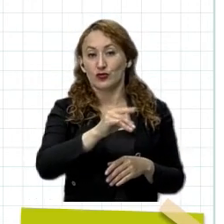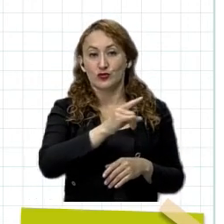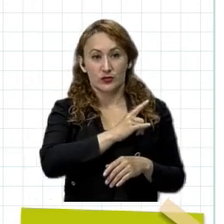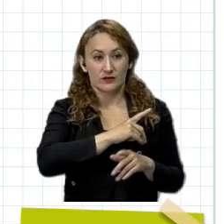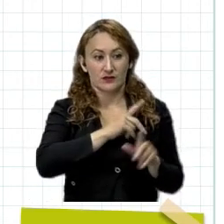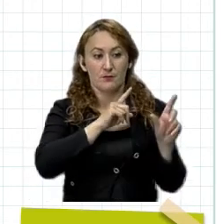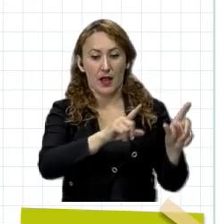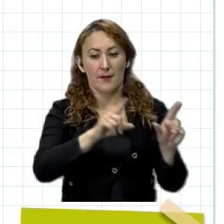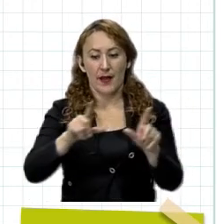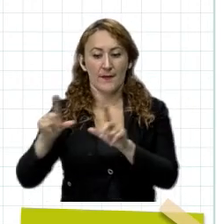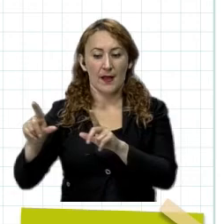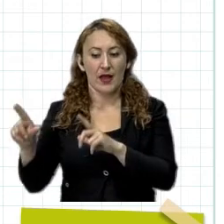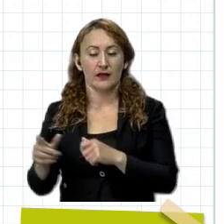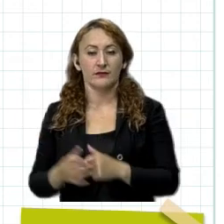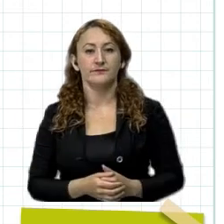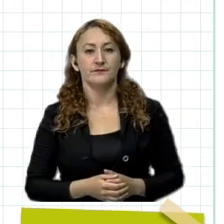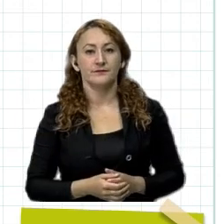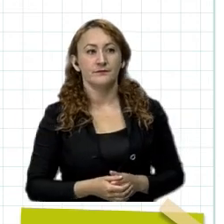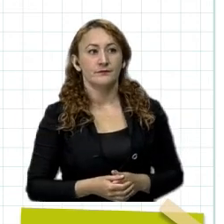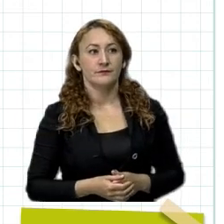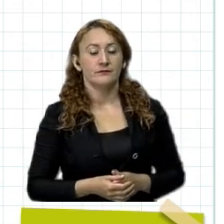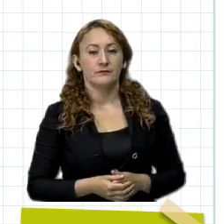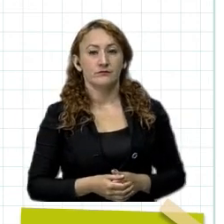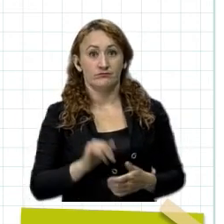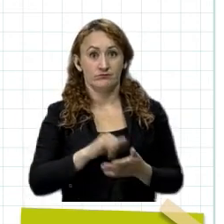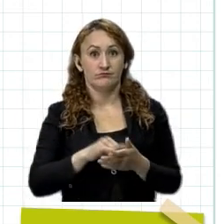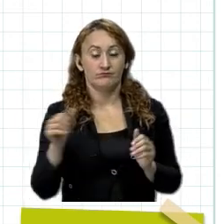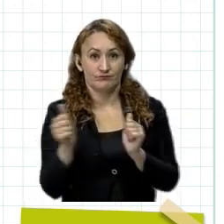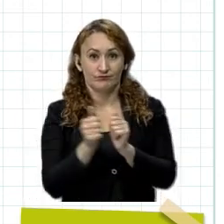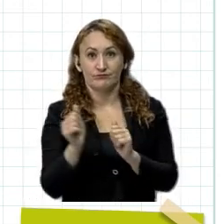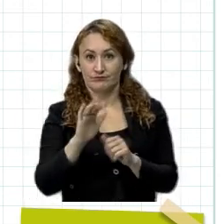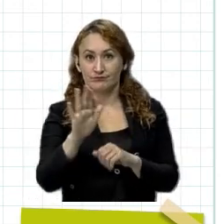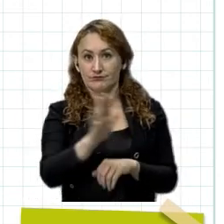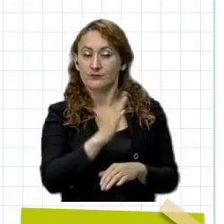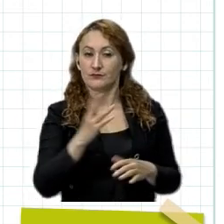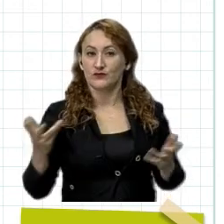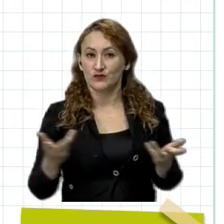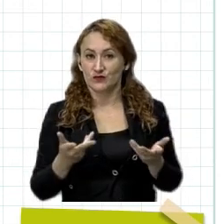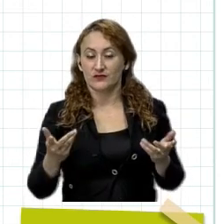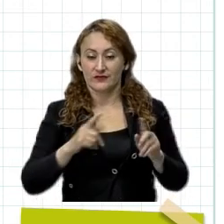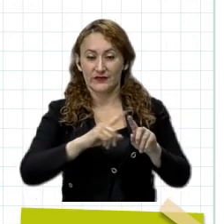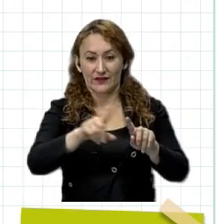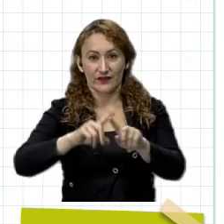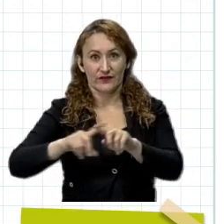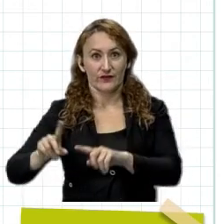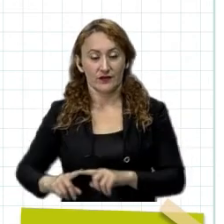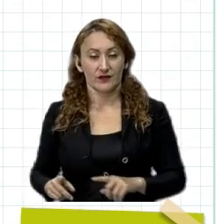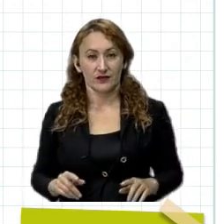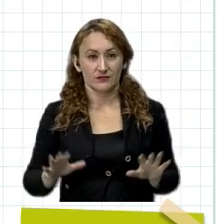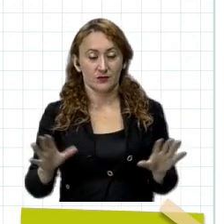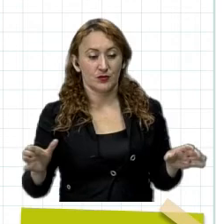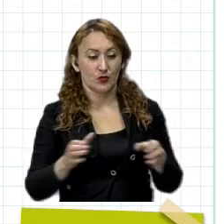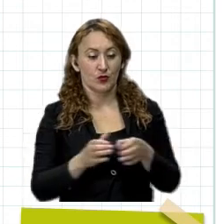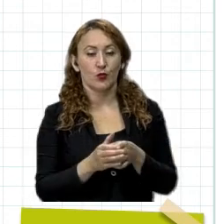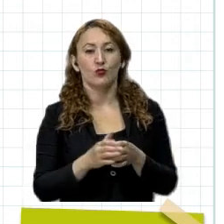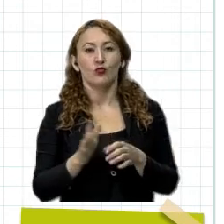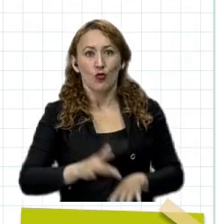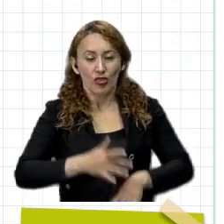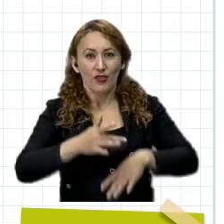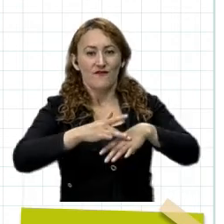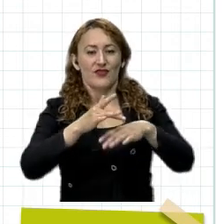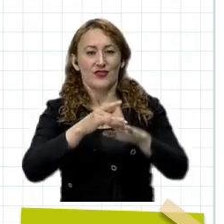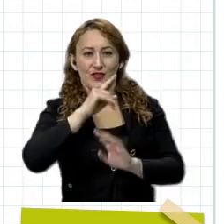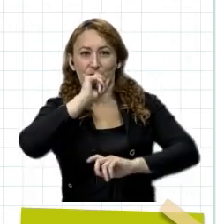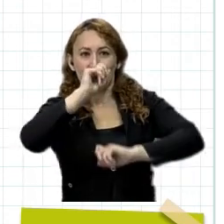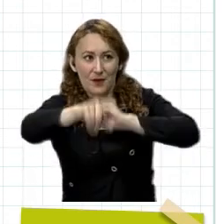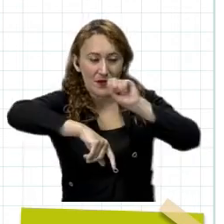universidad, que son los que los acompañan a ustedes en las salas de los diferentes simposios, los que están motivando con las